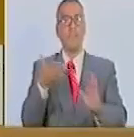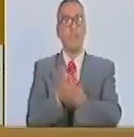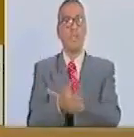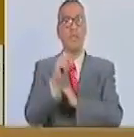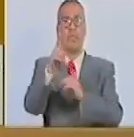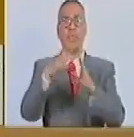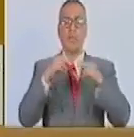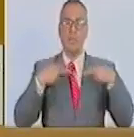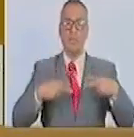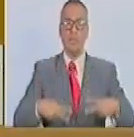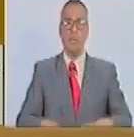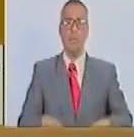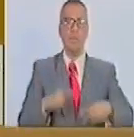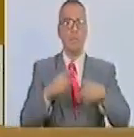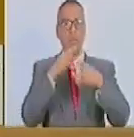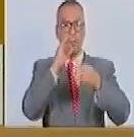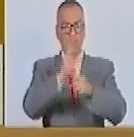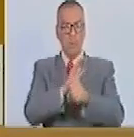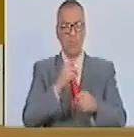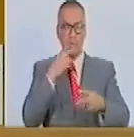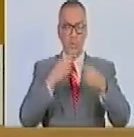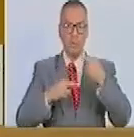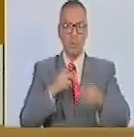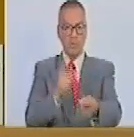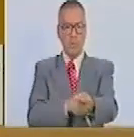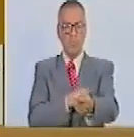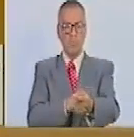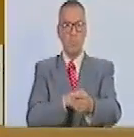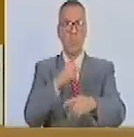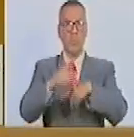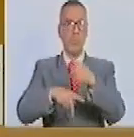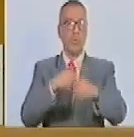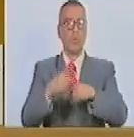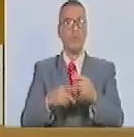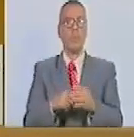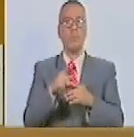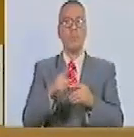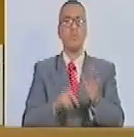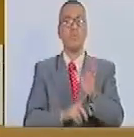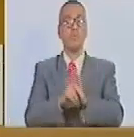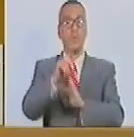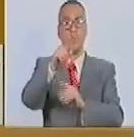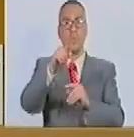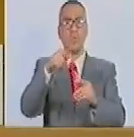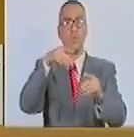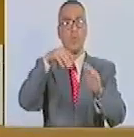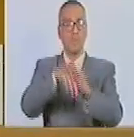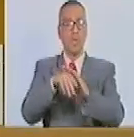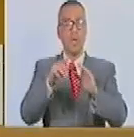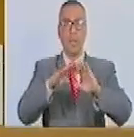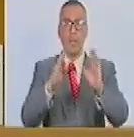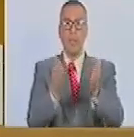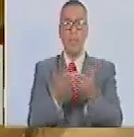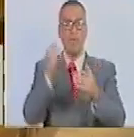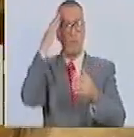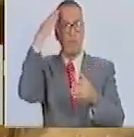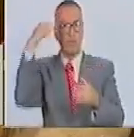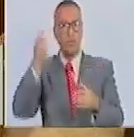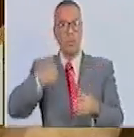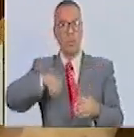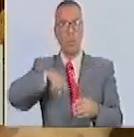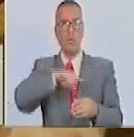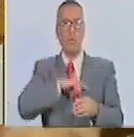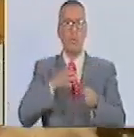Significan vida, seguridad, hermandad, desarrollo. Significa que ese otro mundo que soñamos para